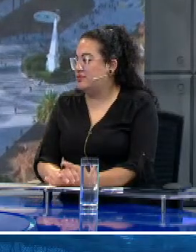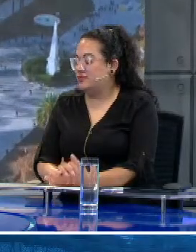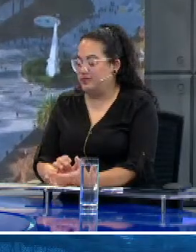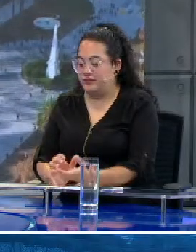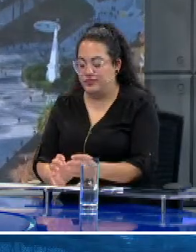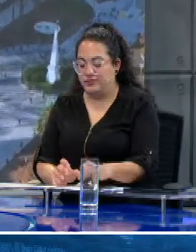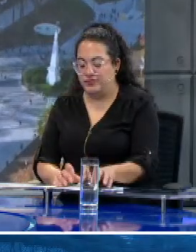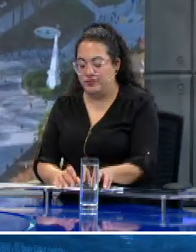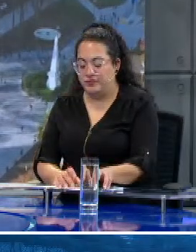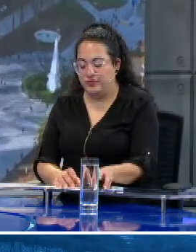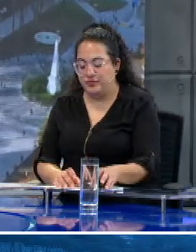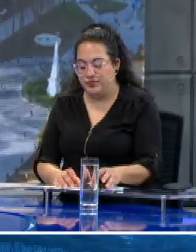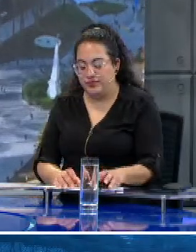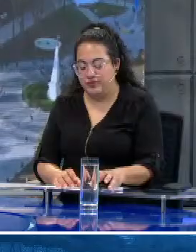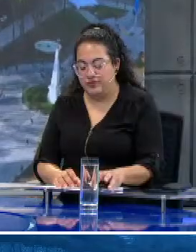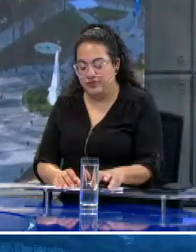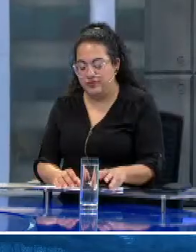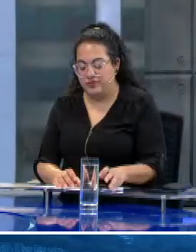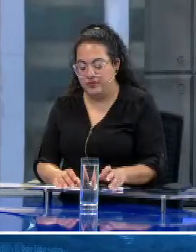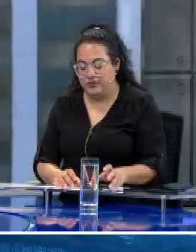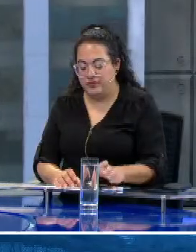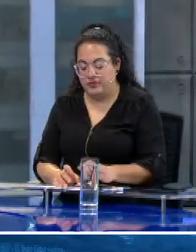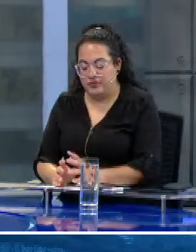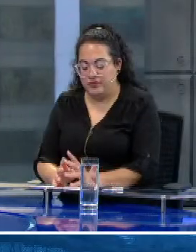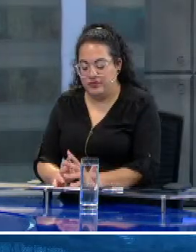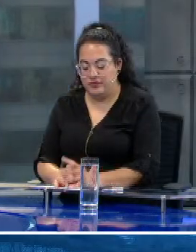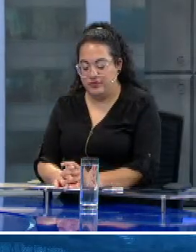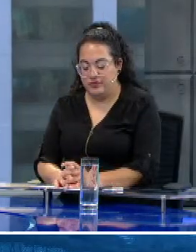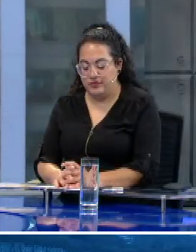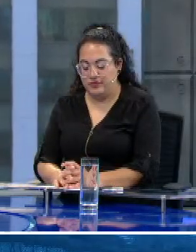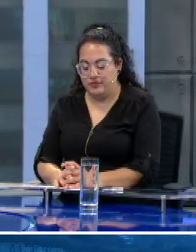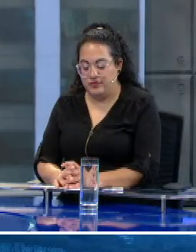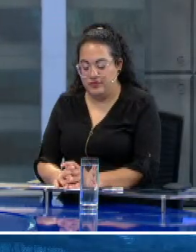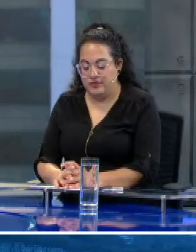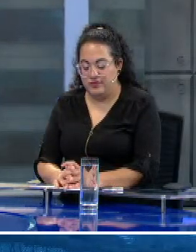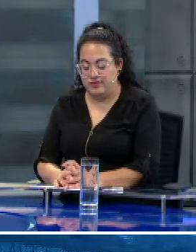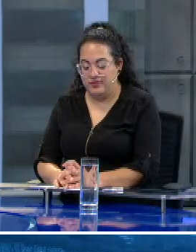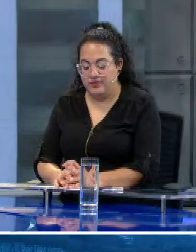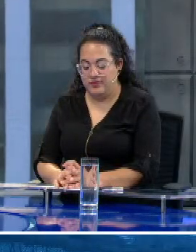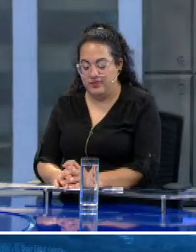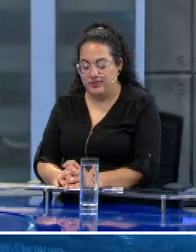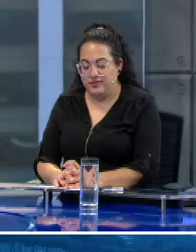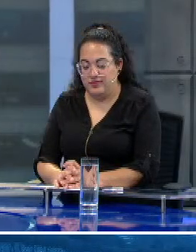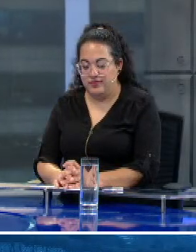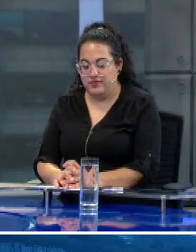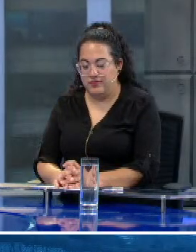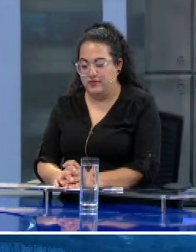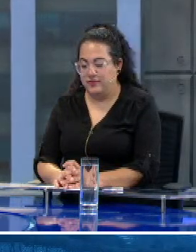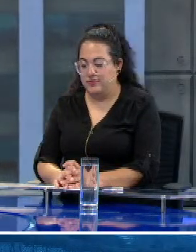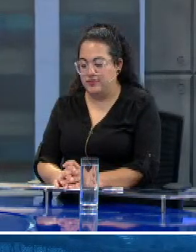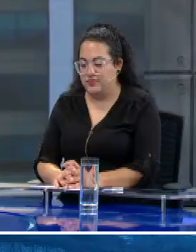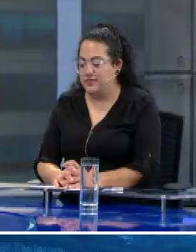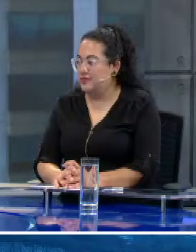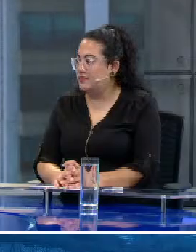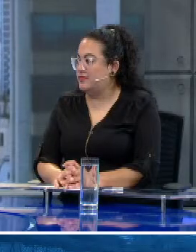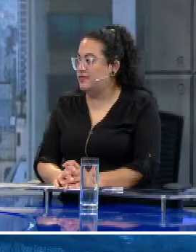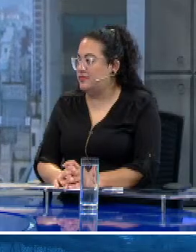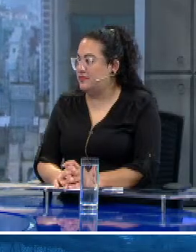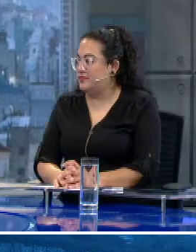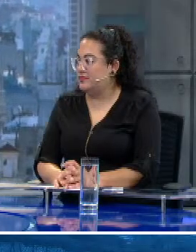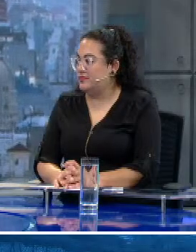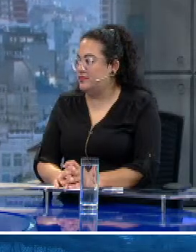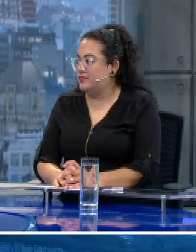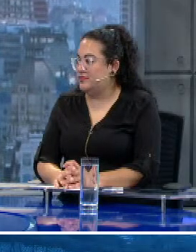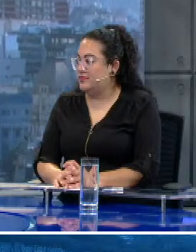el programa anterior. Y un poco, bueno, imagínense, bueno, si temas tan disruptivos